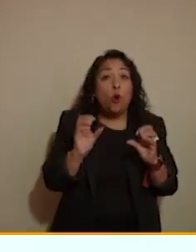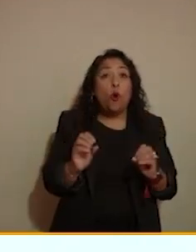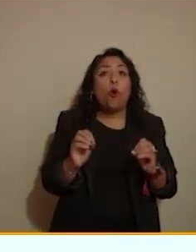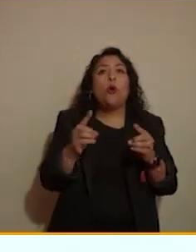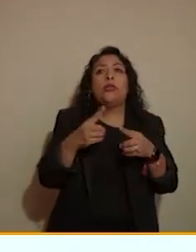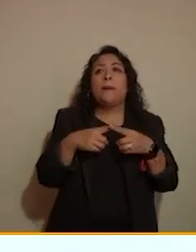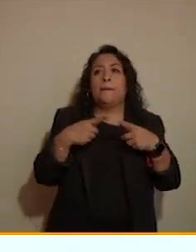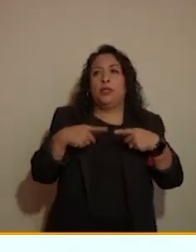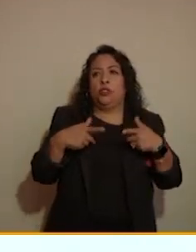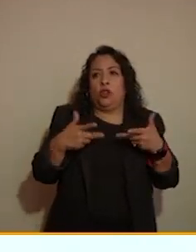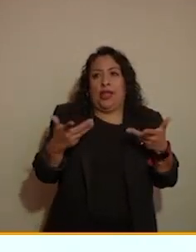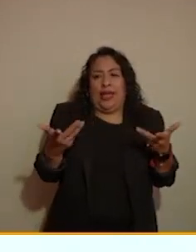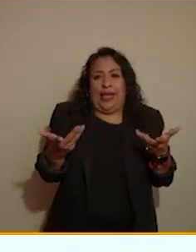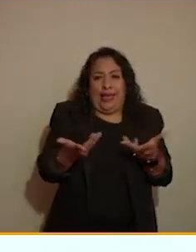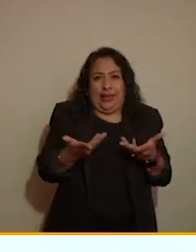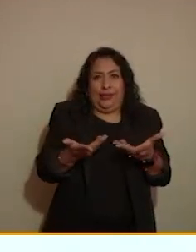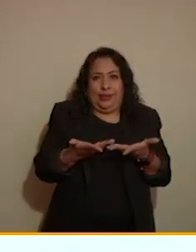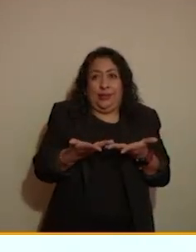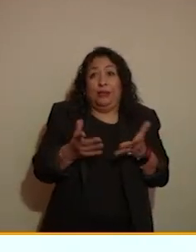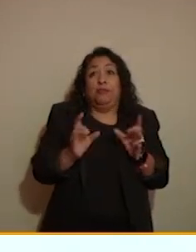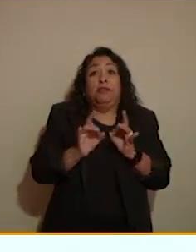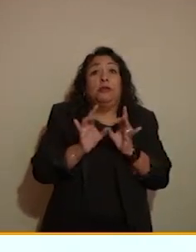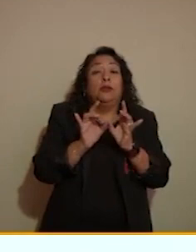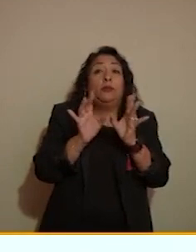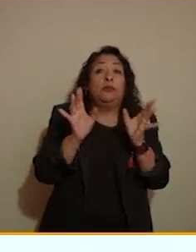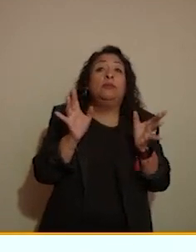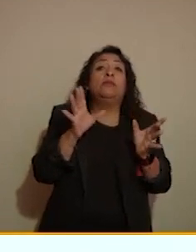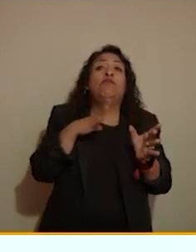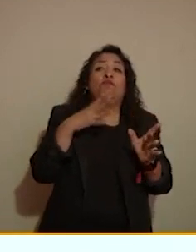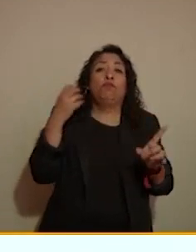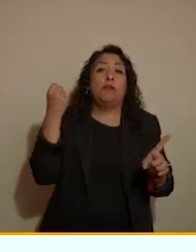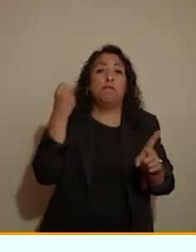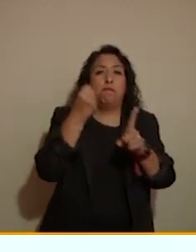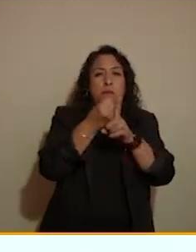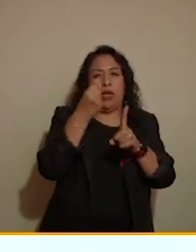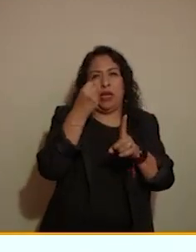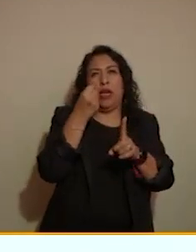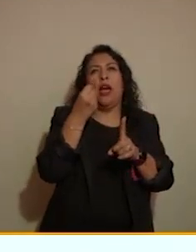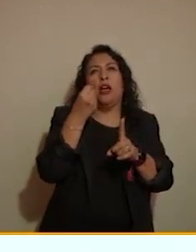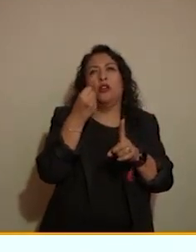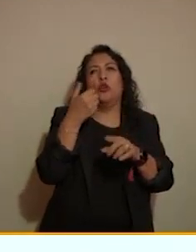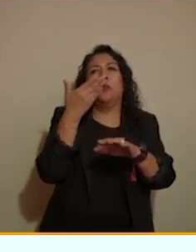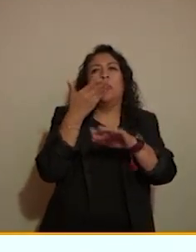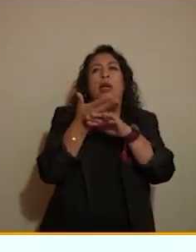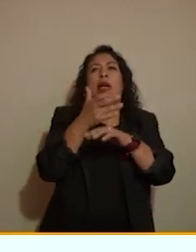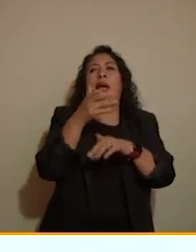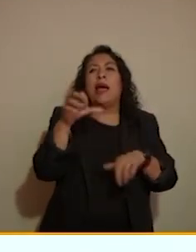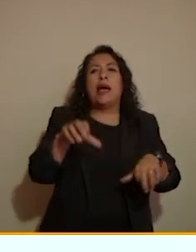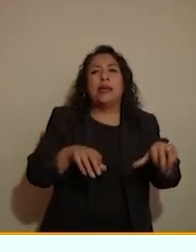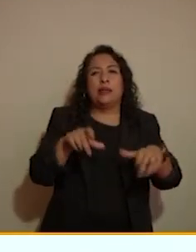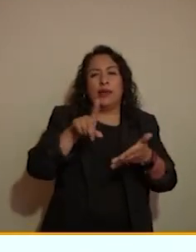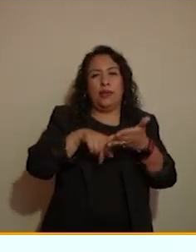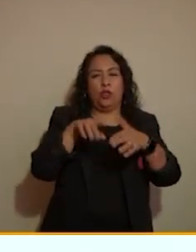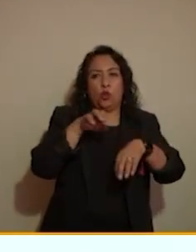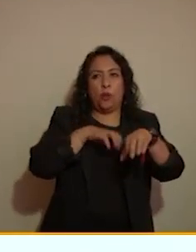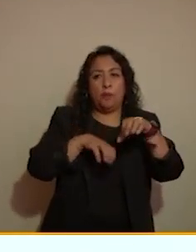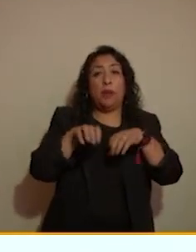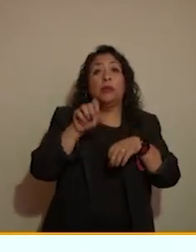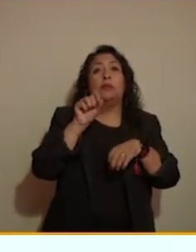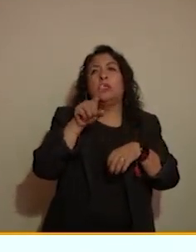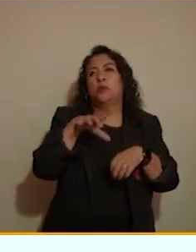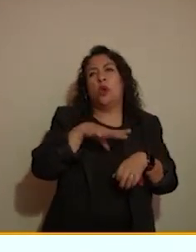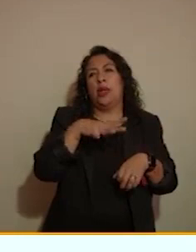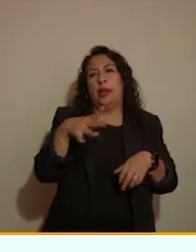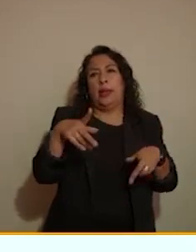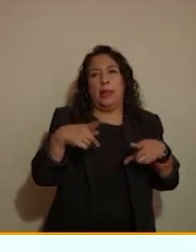los actores que eventualmente están impactados o afectados por la actividad de la empresa y por el público en